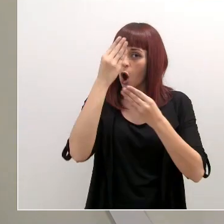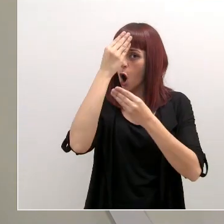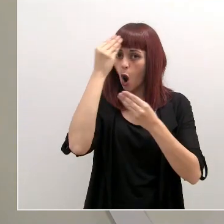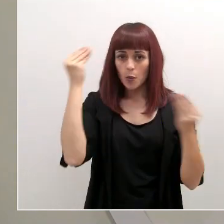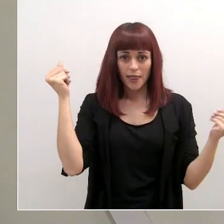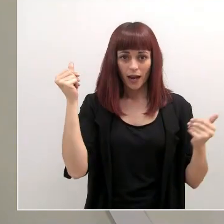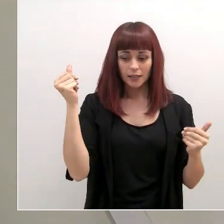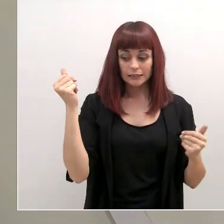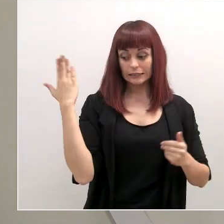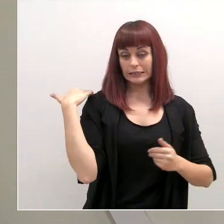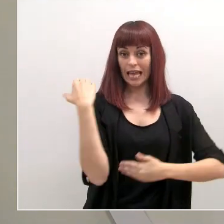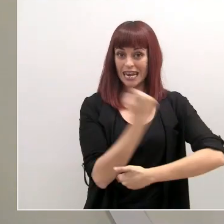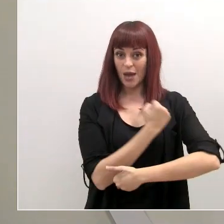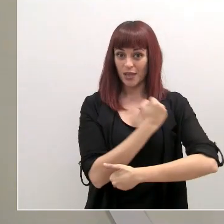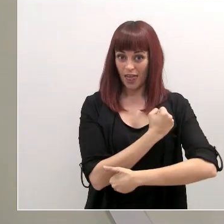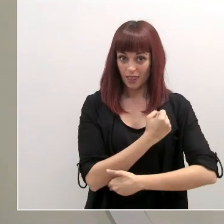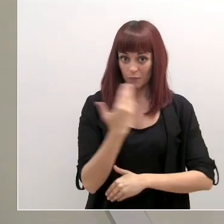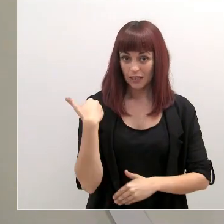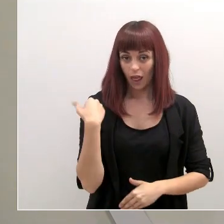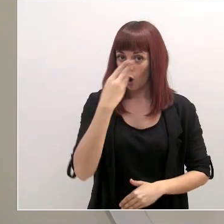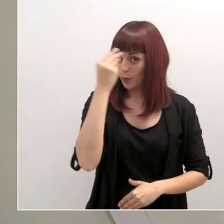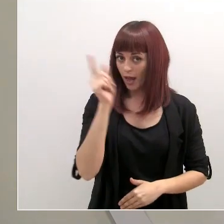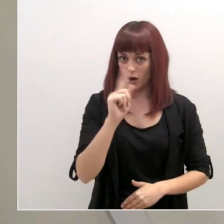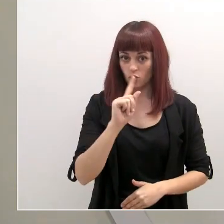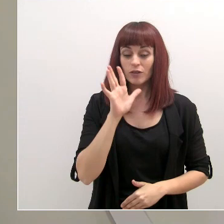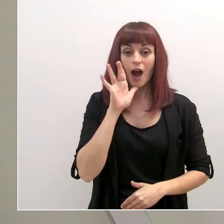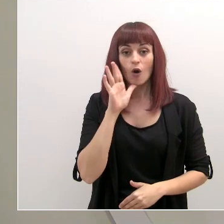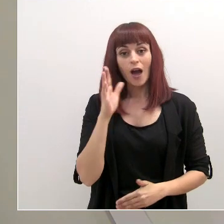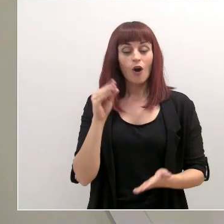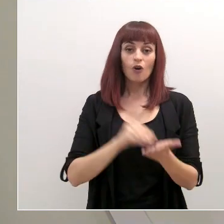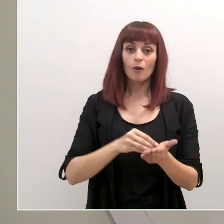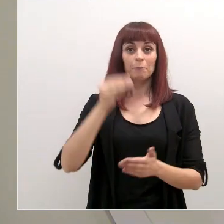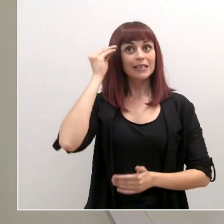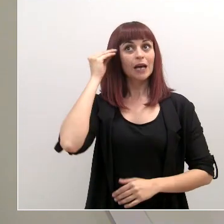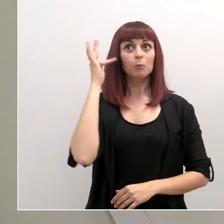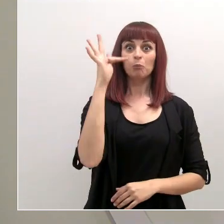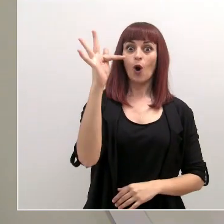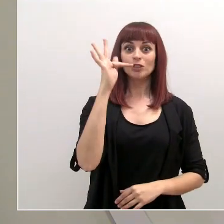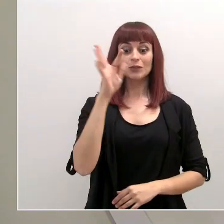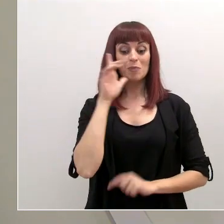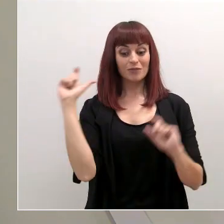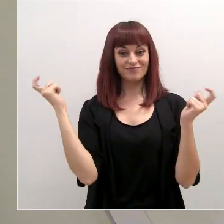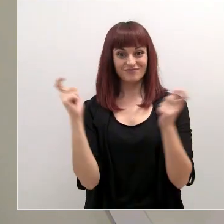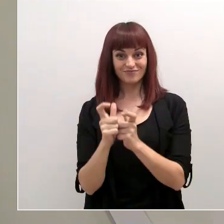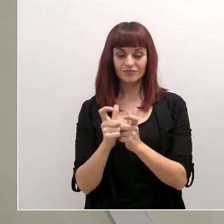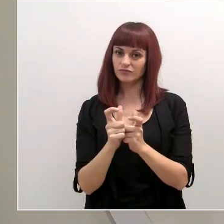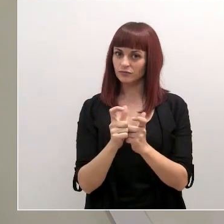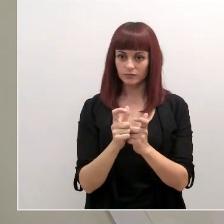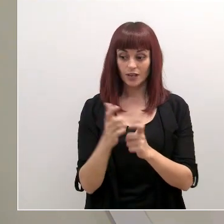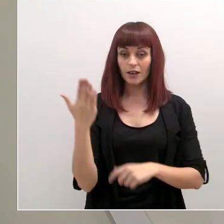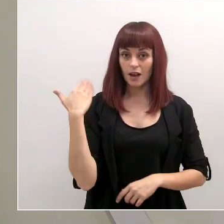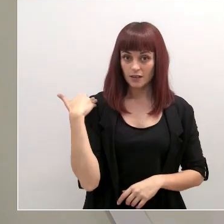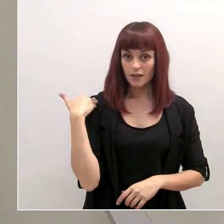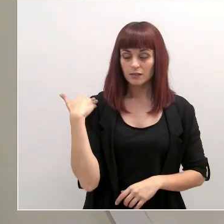pasó las pasadas Navidades y que no podemos volver a caer en el optimismo que nos arrojan las cifras en la región y que